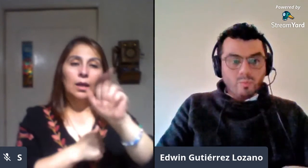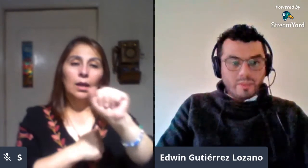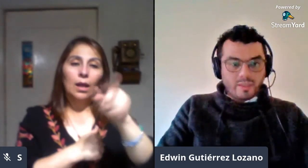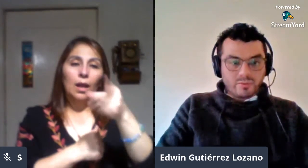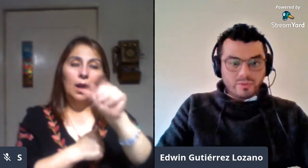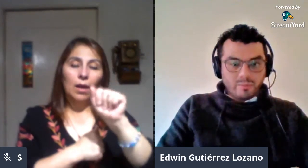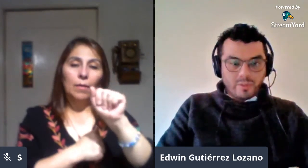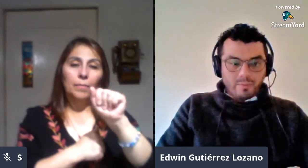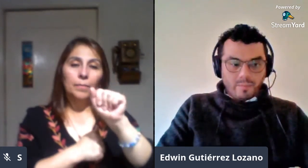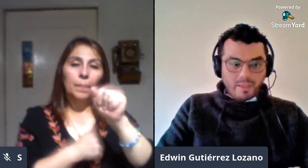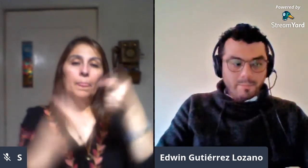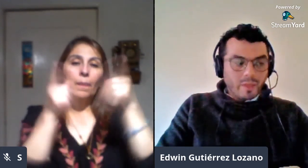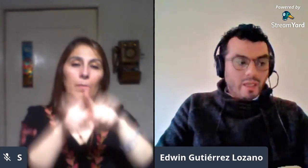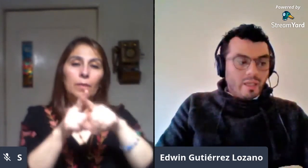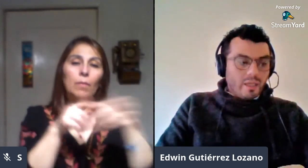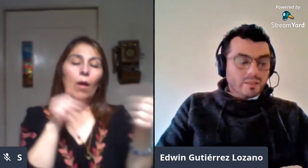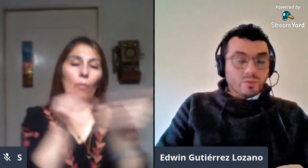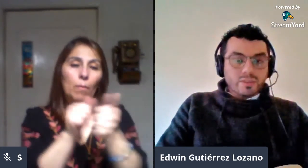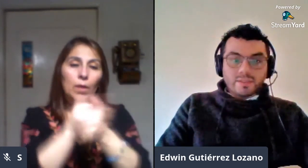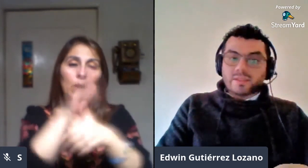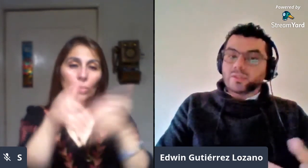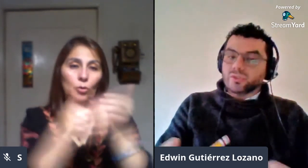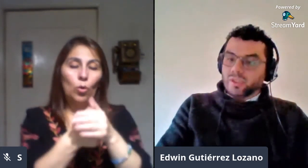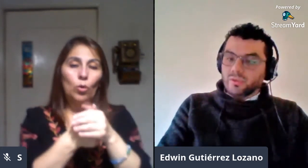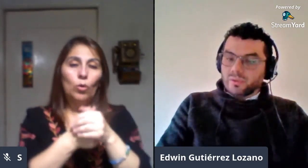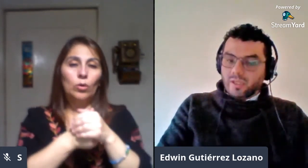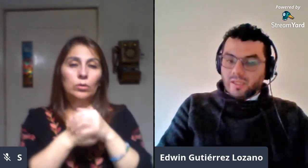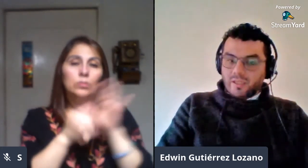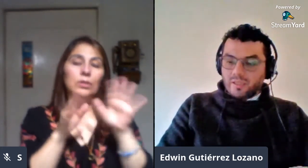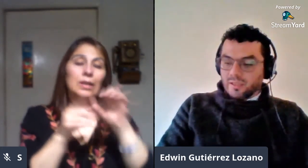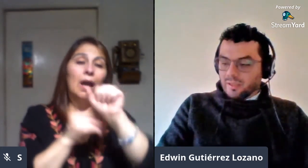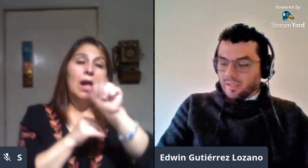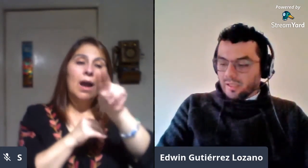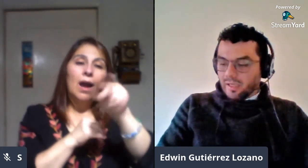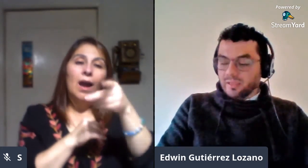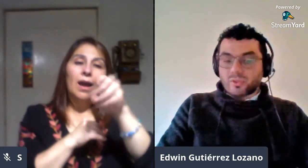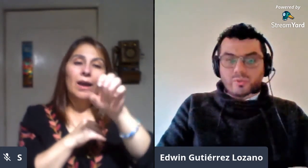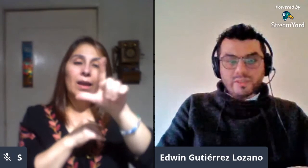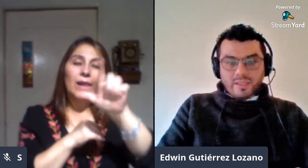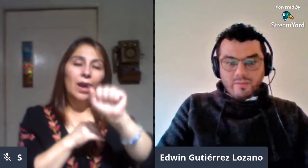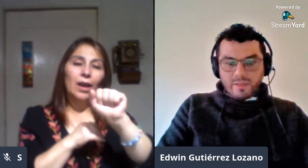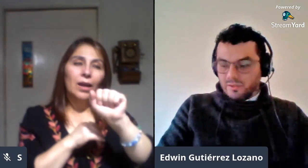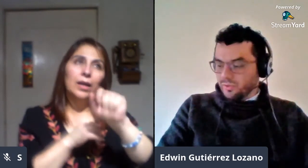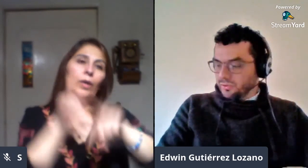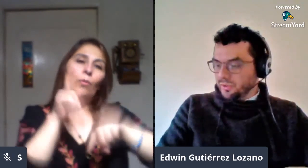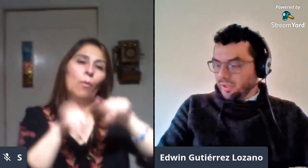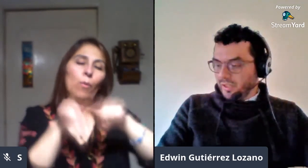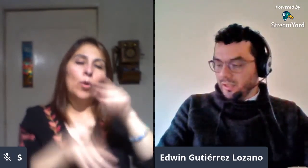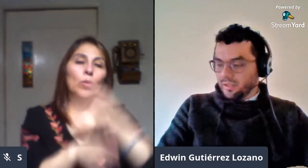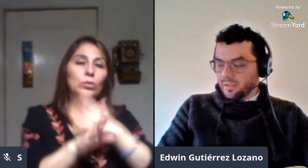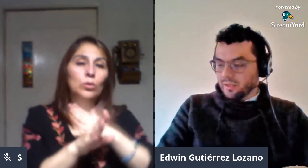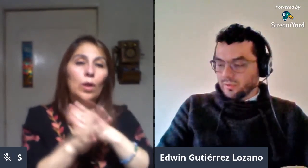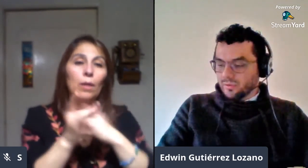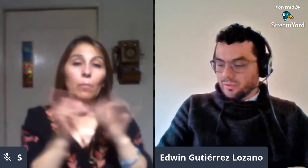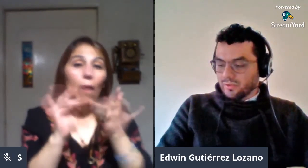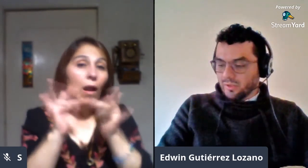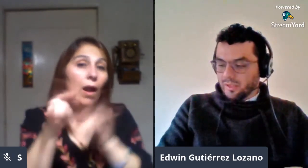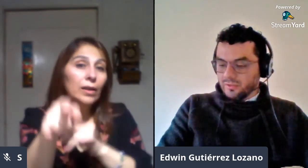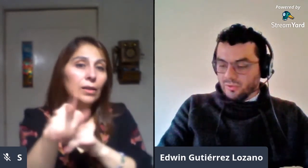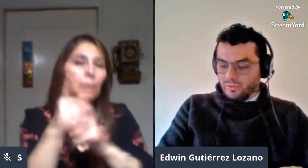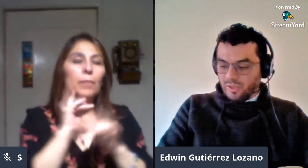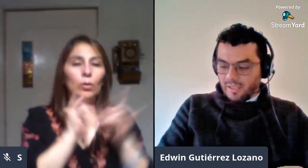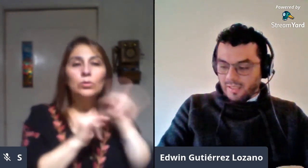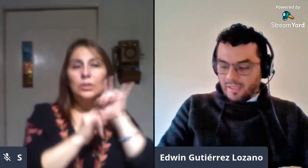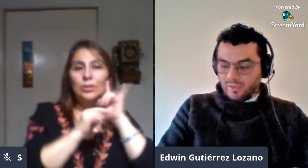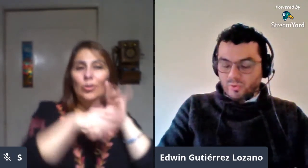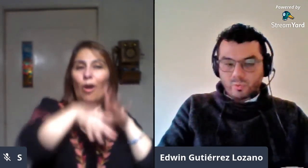y por acompañarnos también, ¿vale? Entonces, yo sigo en torno a esta reflexión,